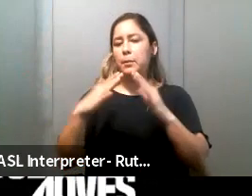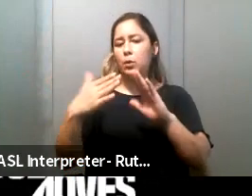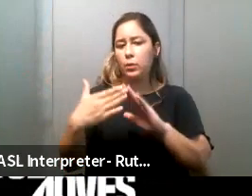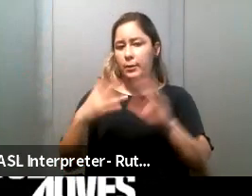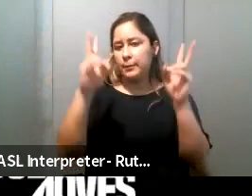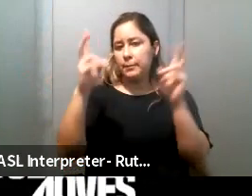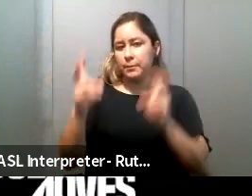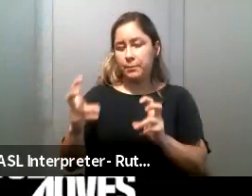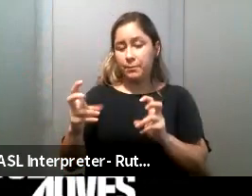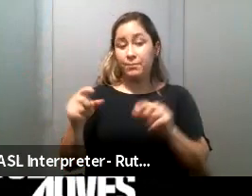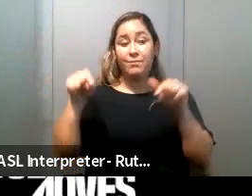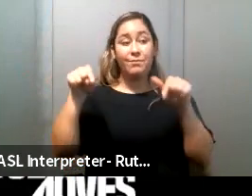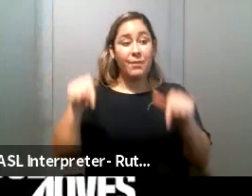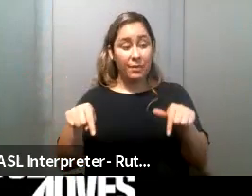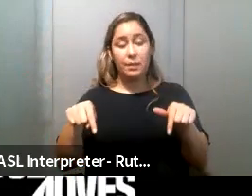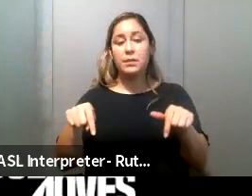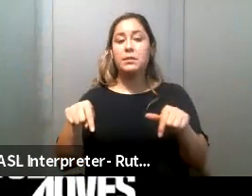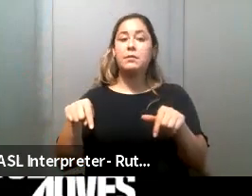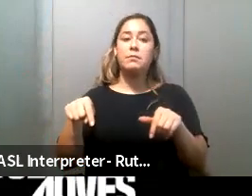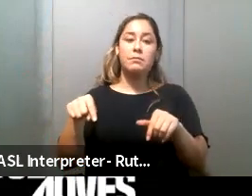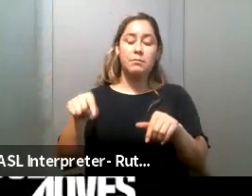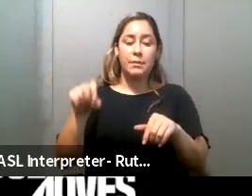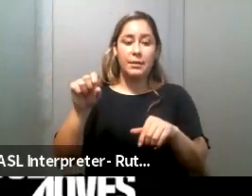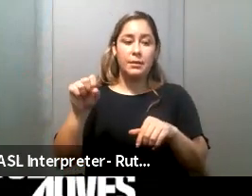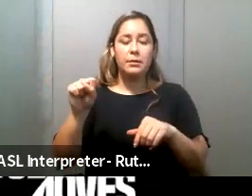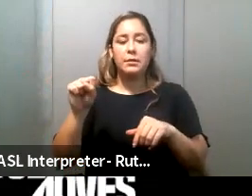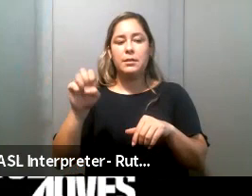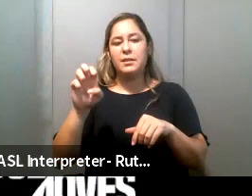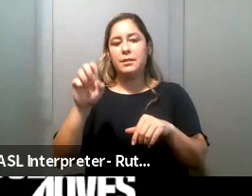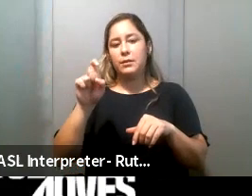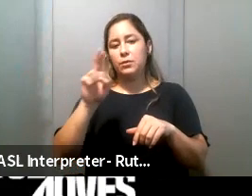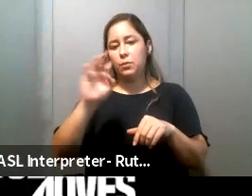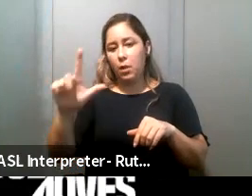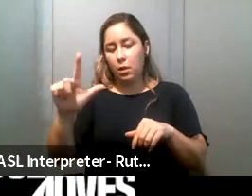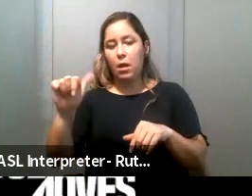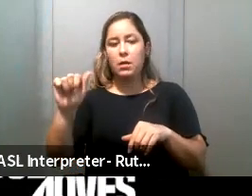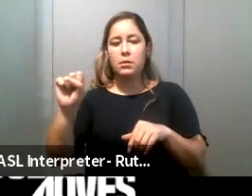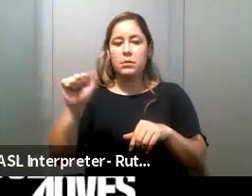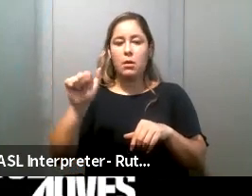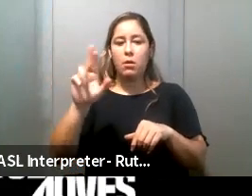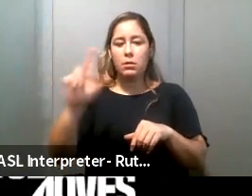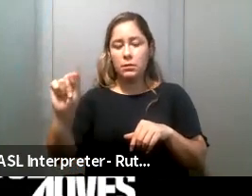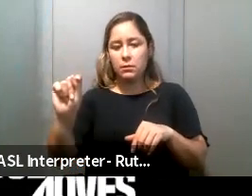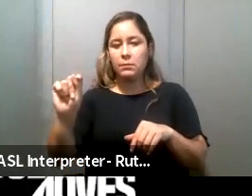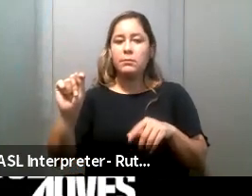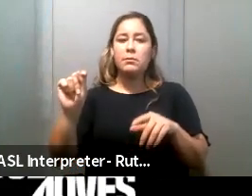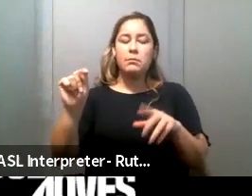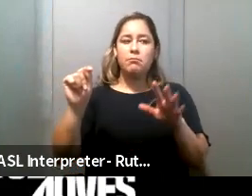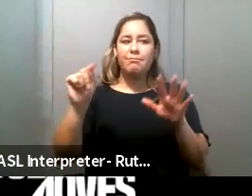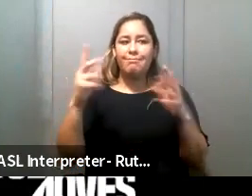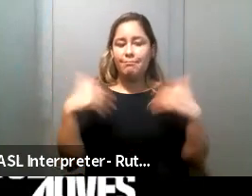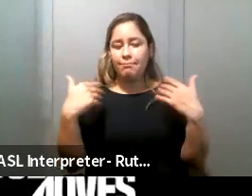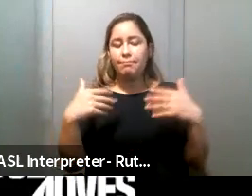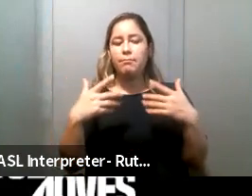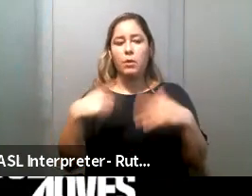de la violencia sexual rara vez es neutral y, ante todo, queremos promover un espacio seguro